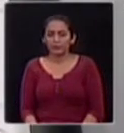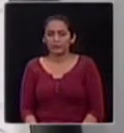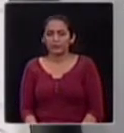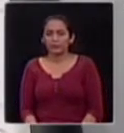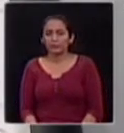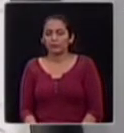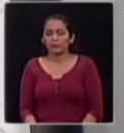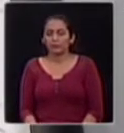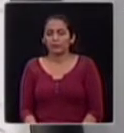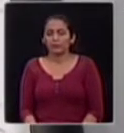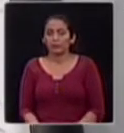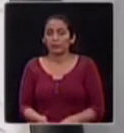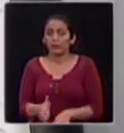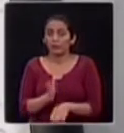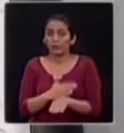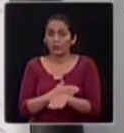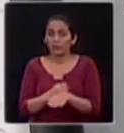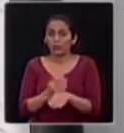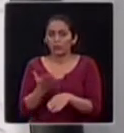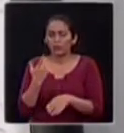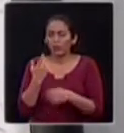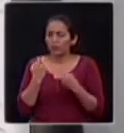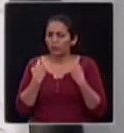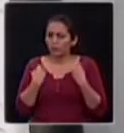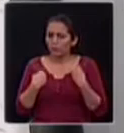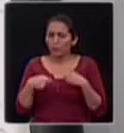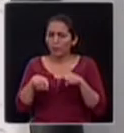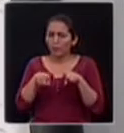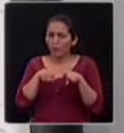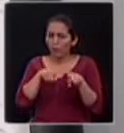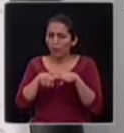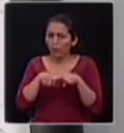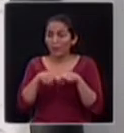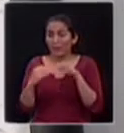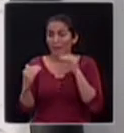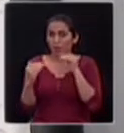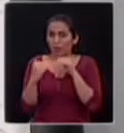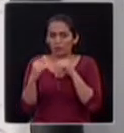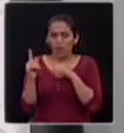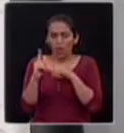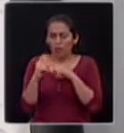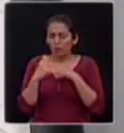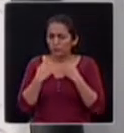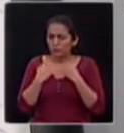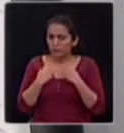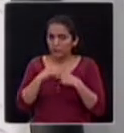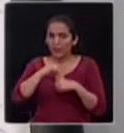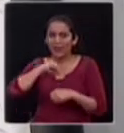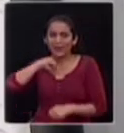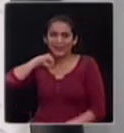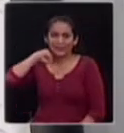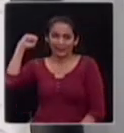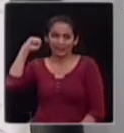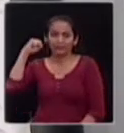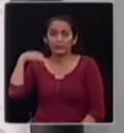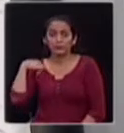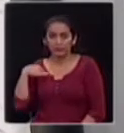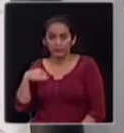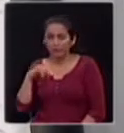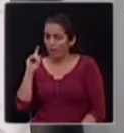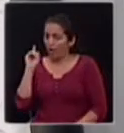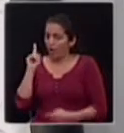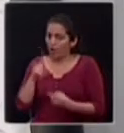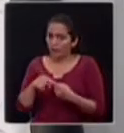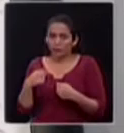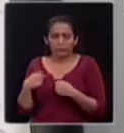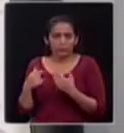de empatar. Siempre jugué a ganar. Y hasta el último día de mi vida voy a jugar a ganar. Y yo creo que este es un partido que lo vamos a